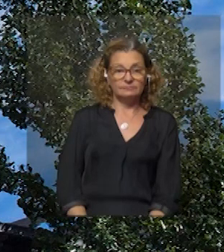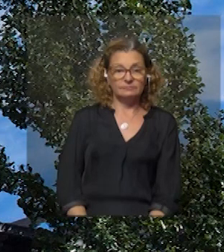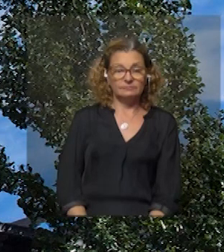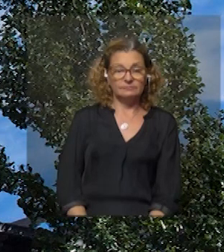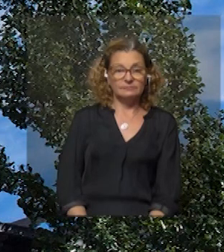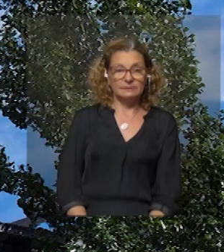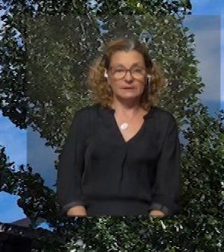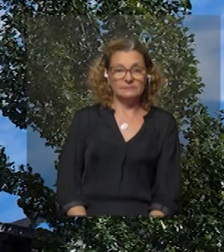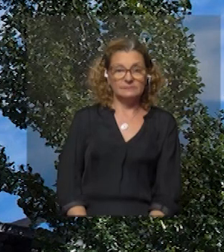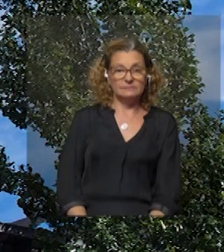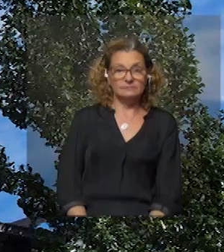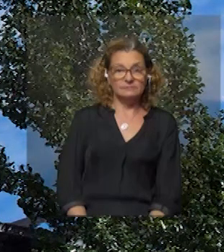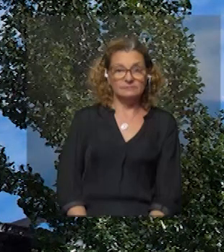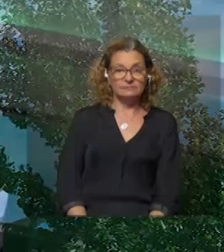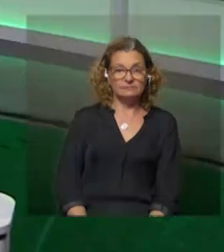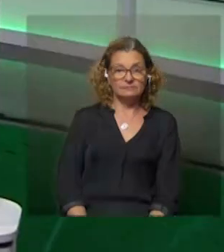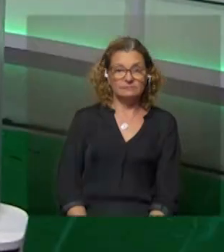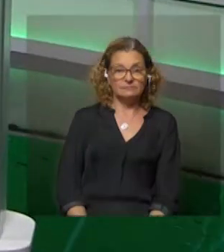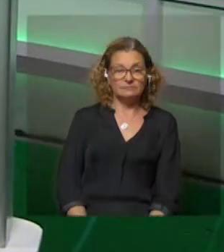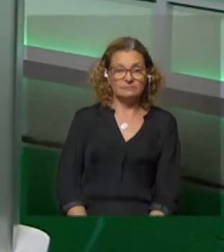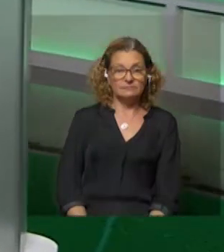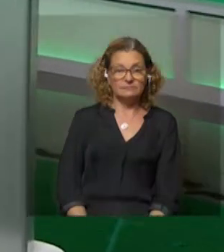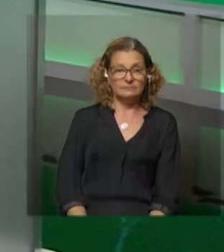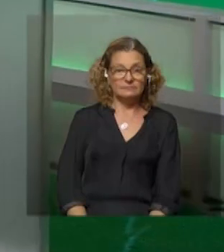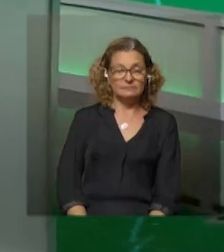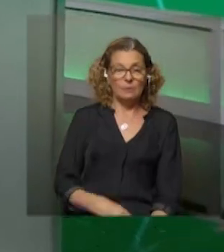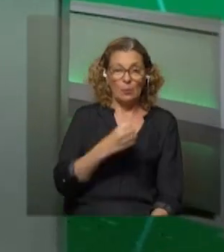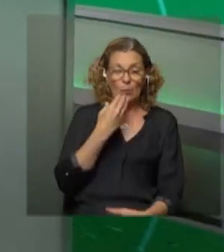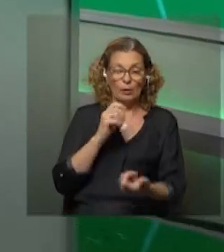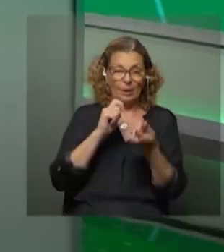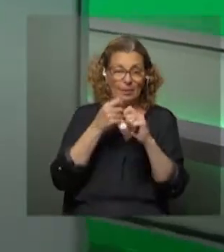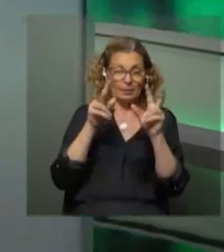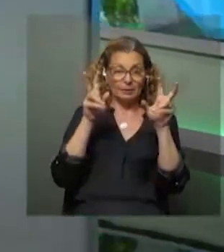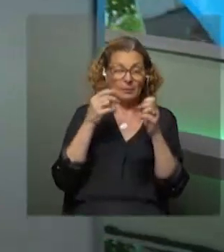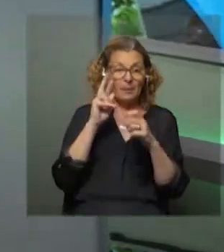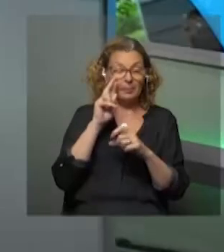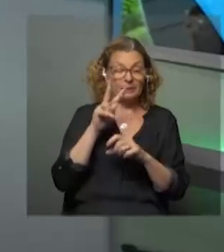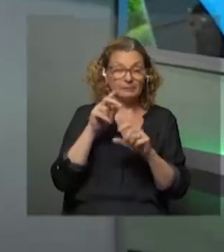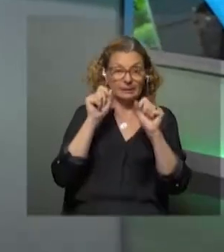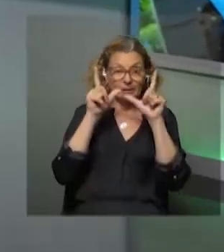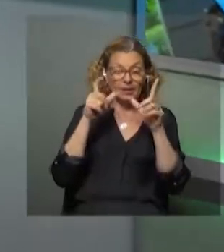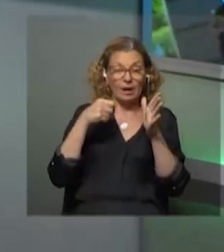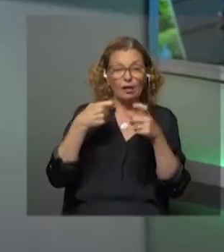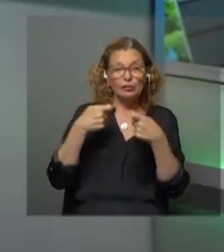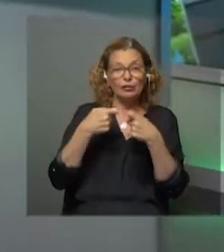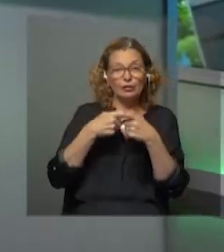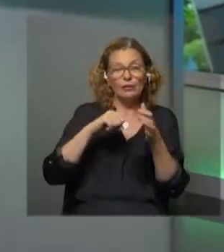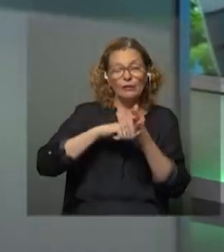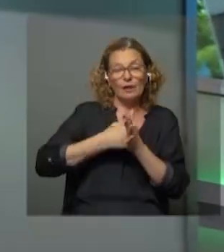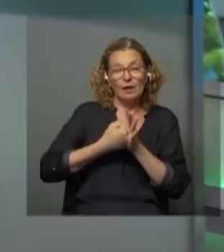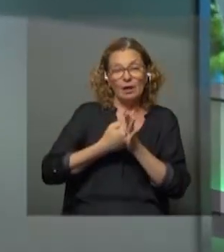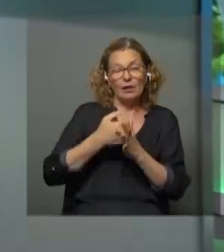historia mercado de historias bueno cambiamos de tema y presten atención porque la asociación de bancarios del Uruguay